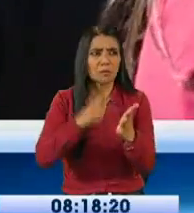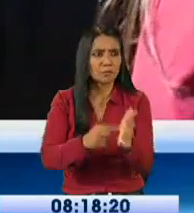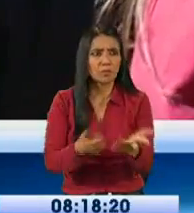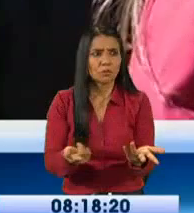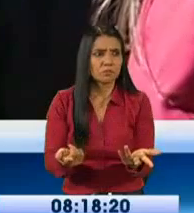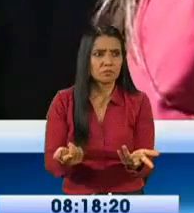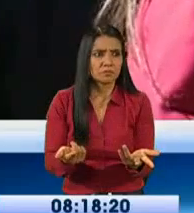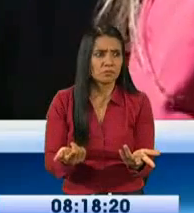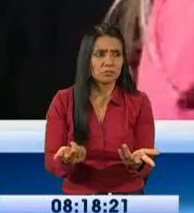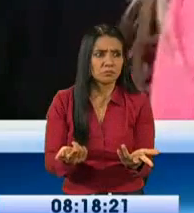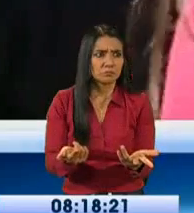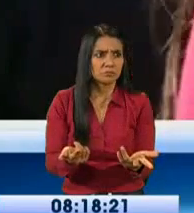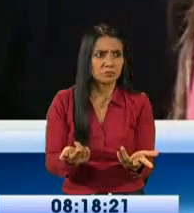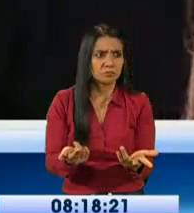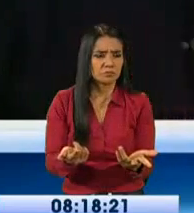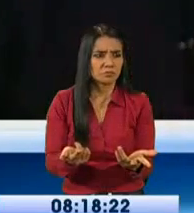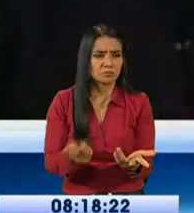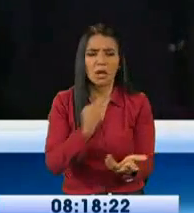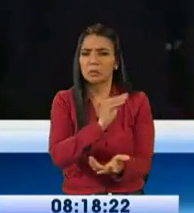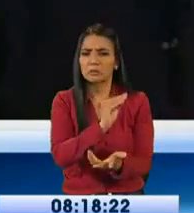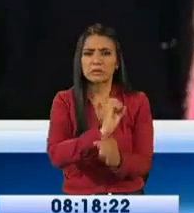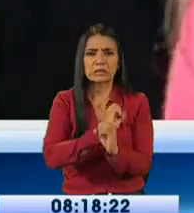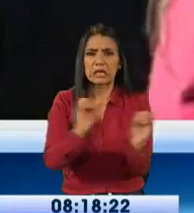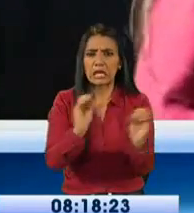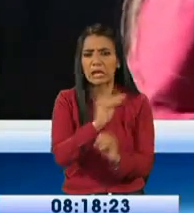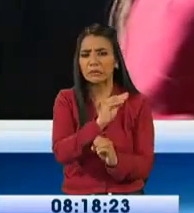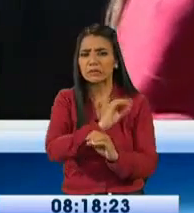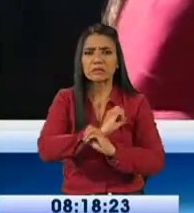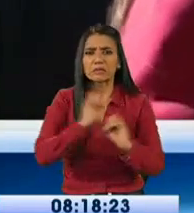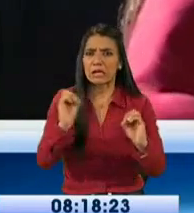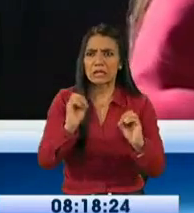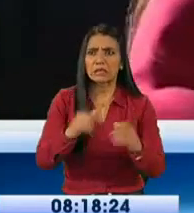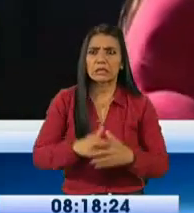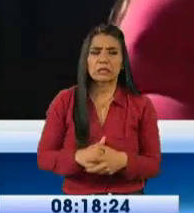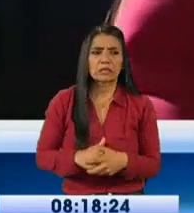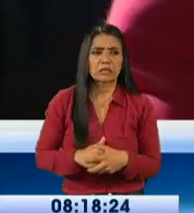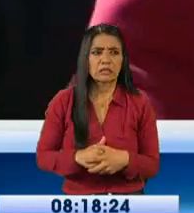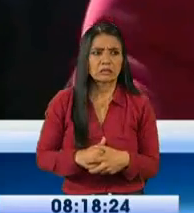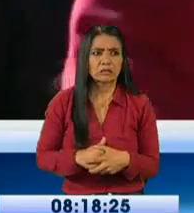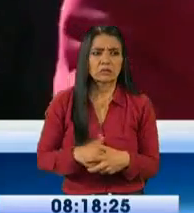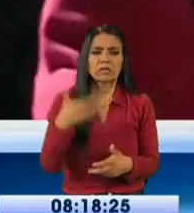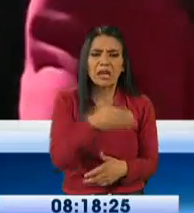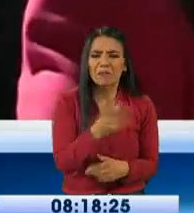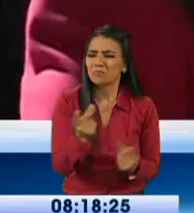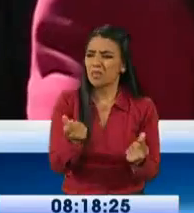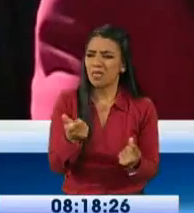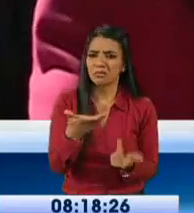no les dan en conocimiento, no les ponen en conocimiento a ustedes como institución y no van de inmediato